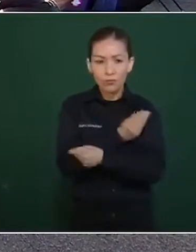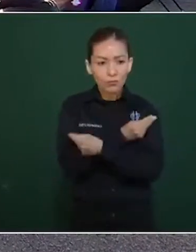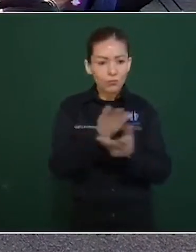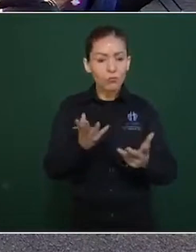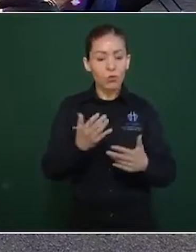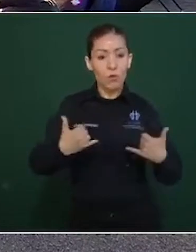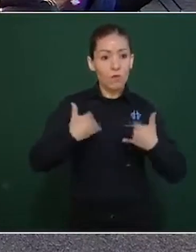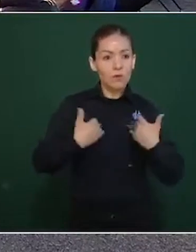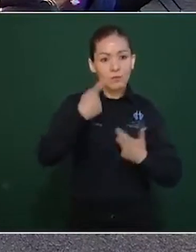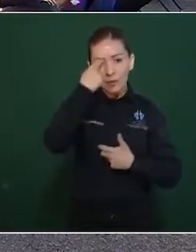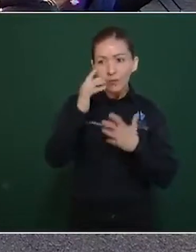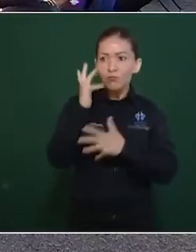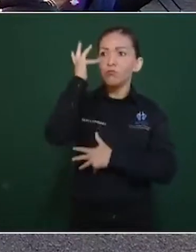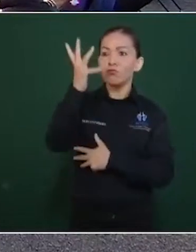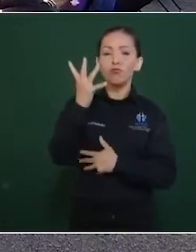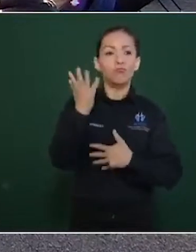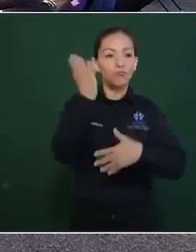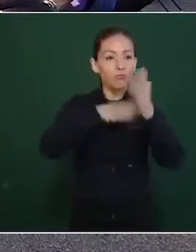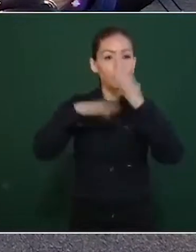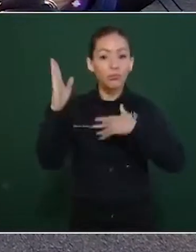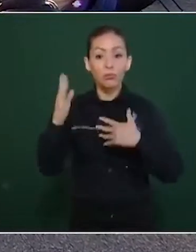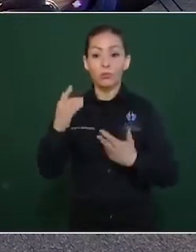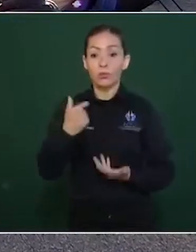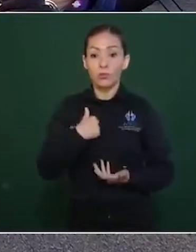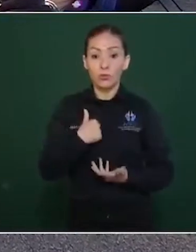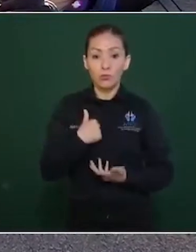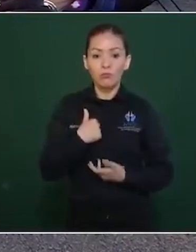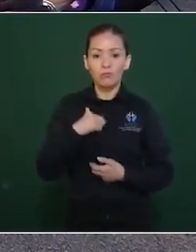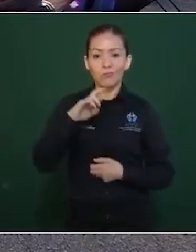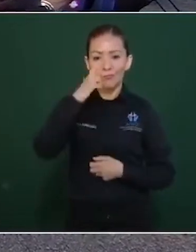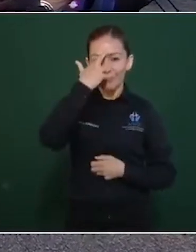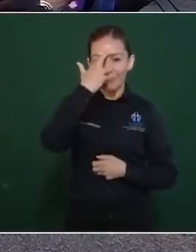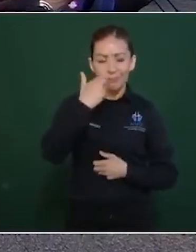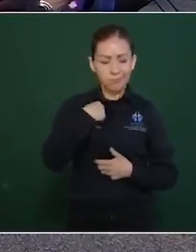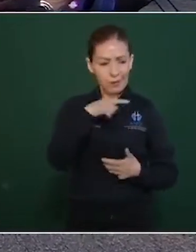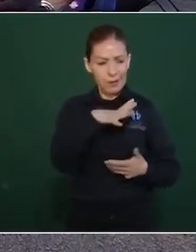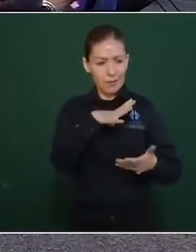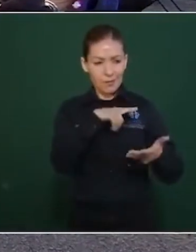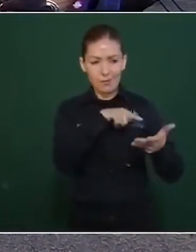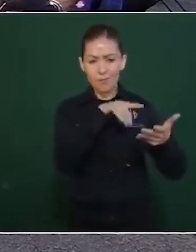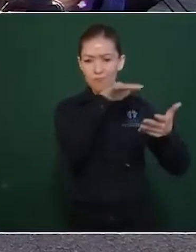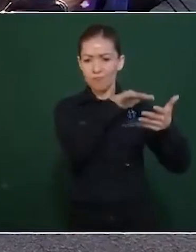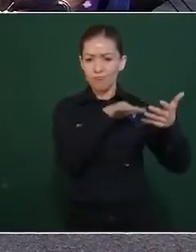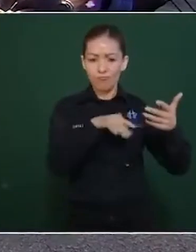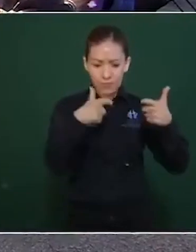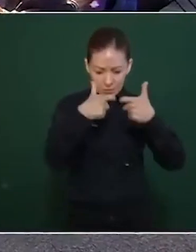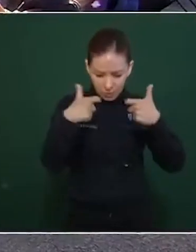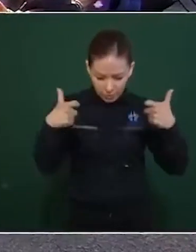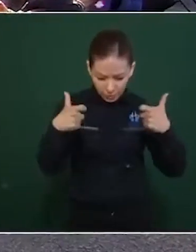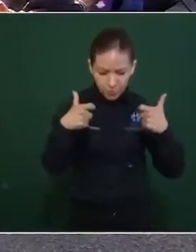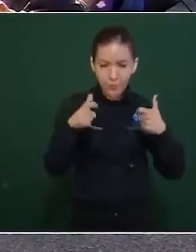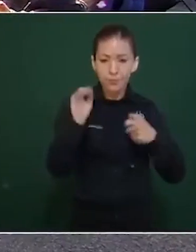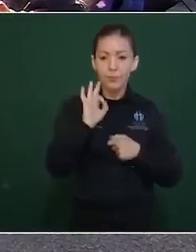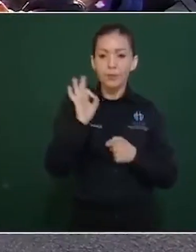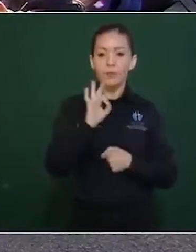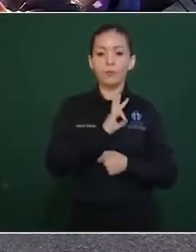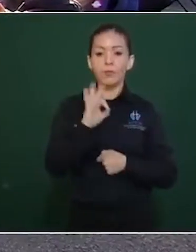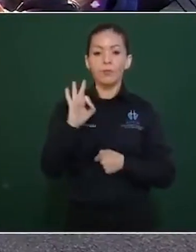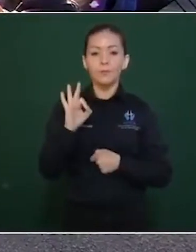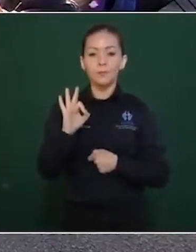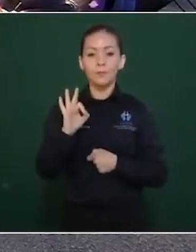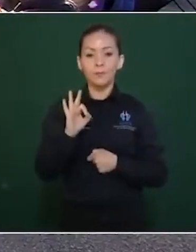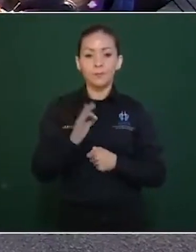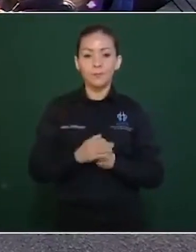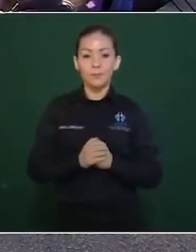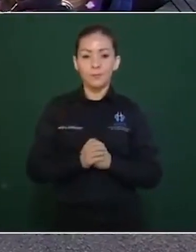Construyendo el Futuro. Y me acuerdo, y ahí están los textos, a lo mejor hasta podrían ponerlo,